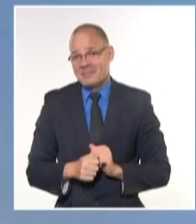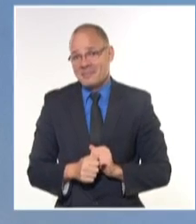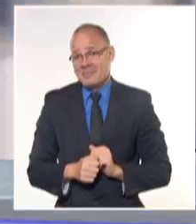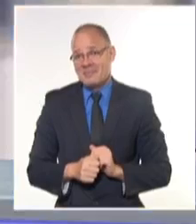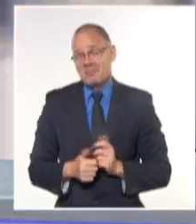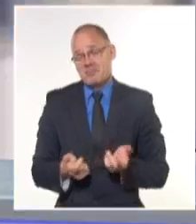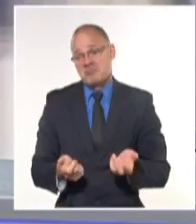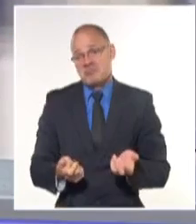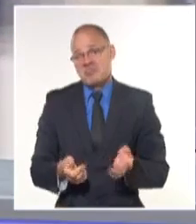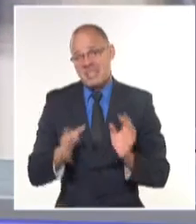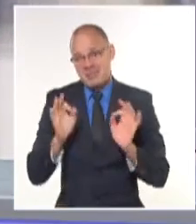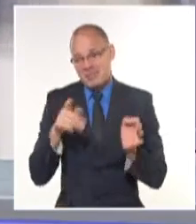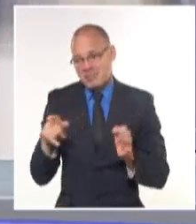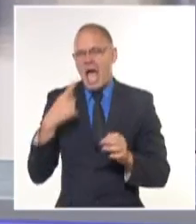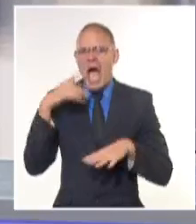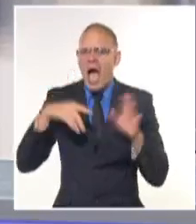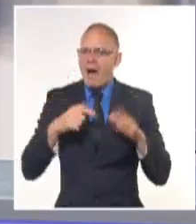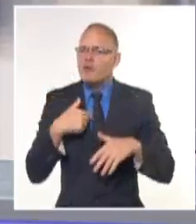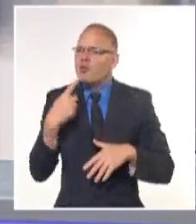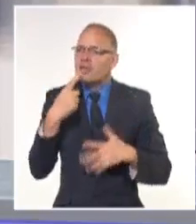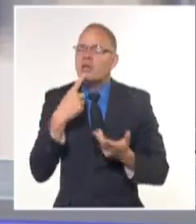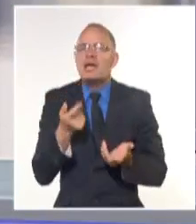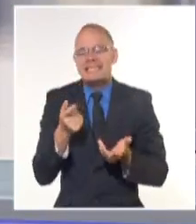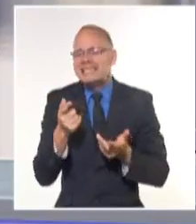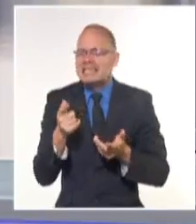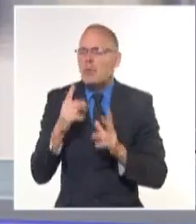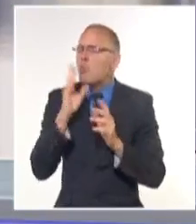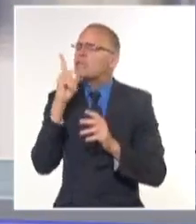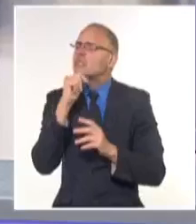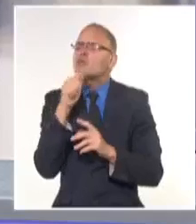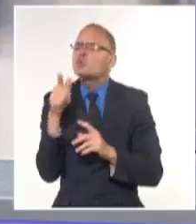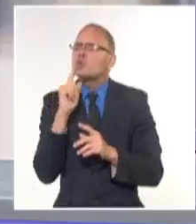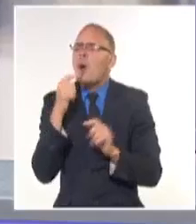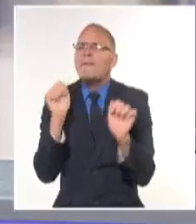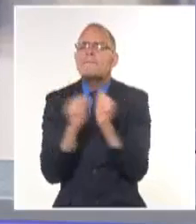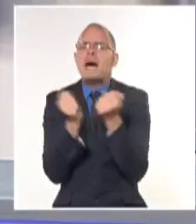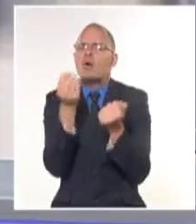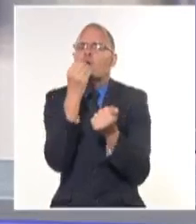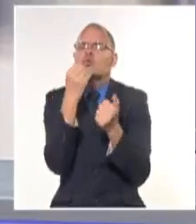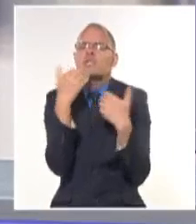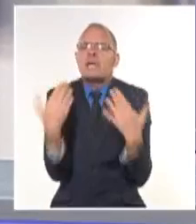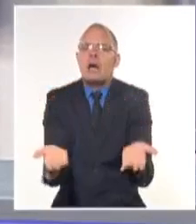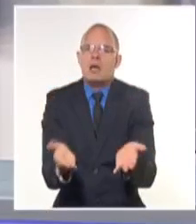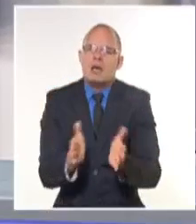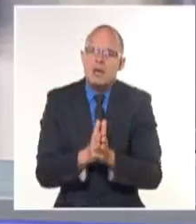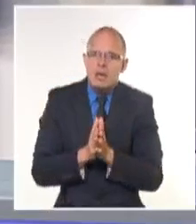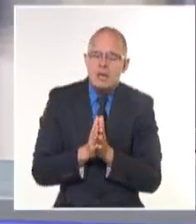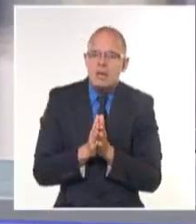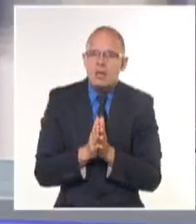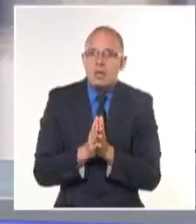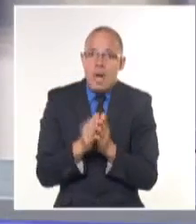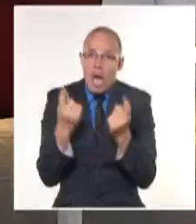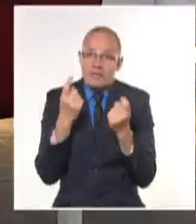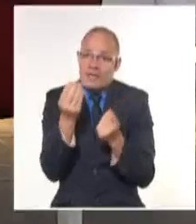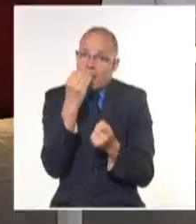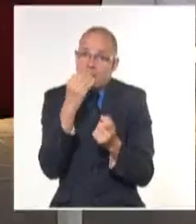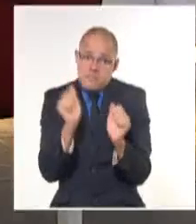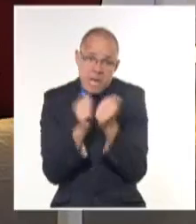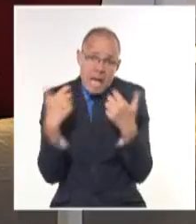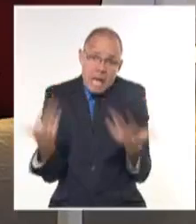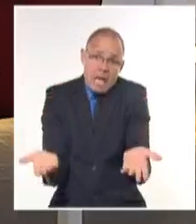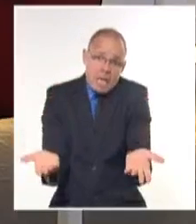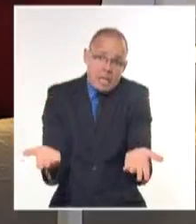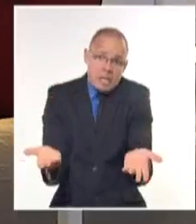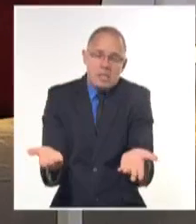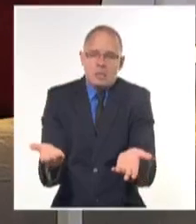a hacer es que no haya pan. Yo lo que quiero es comer pan. Coronel, lo que estamos buscando es que haya pan o que no haya pan con tanta revisión.